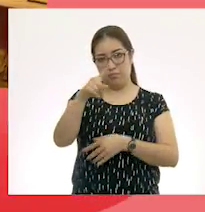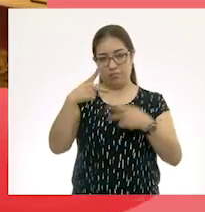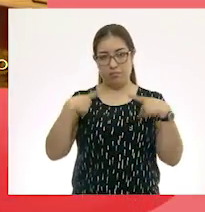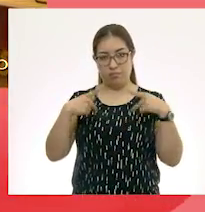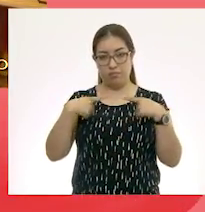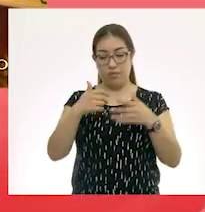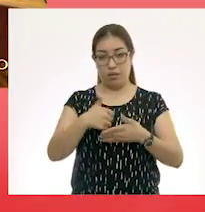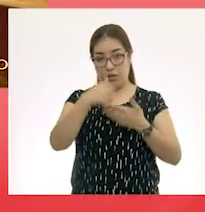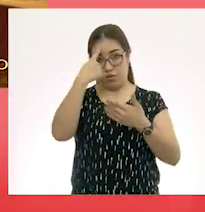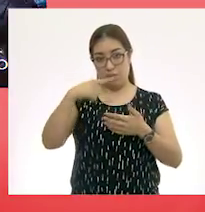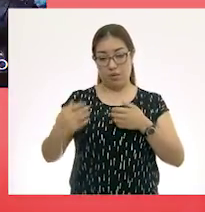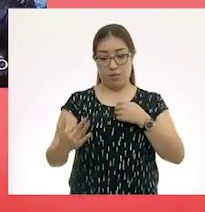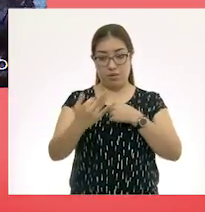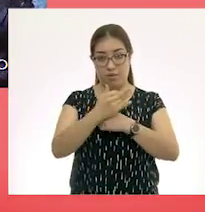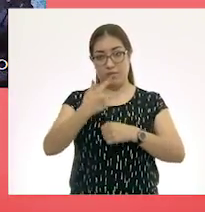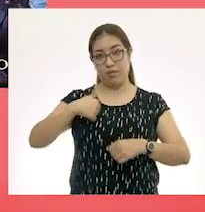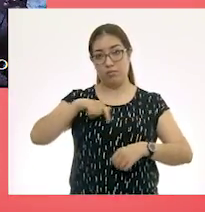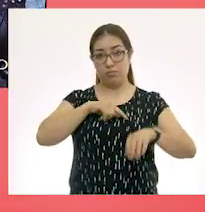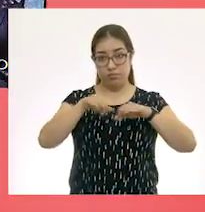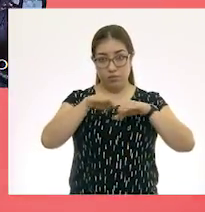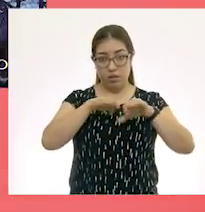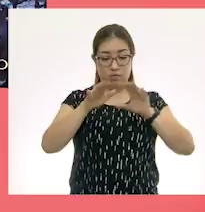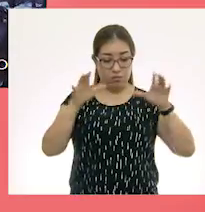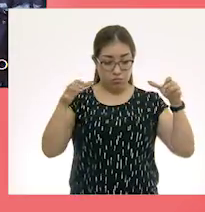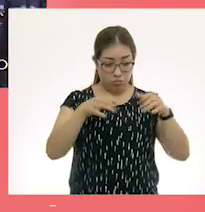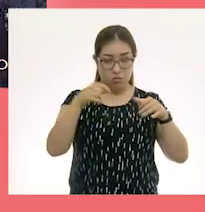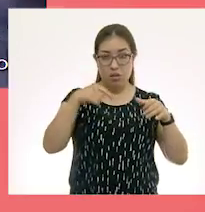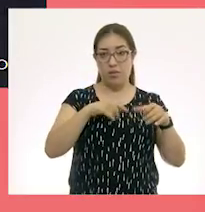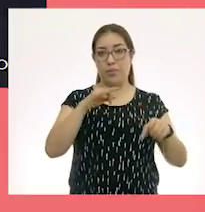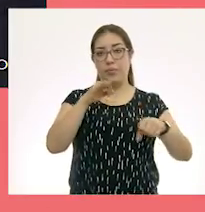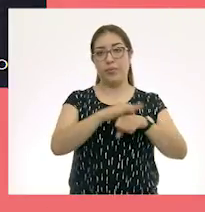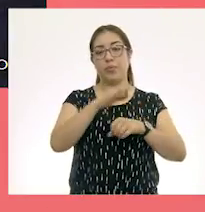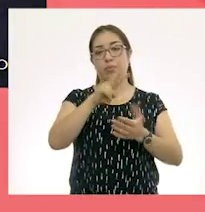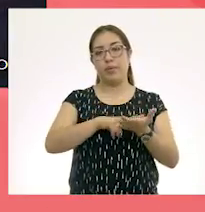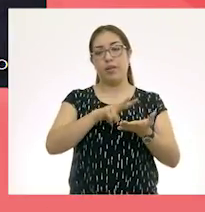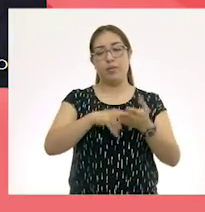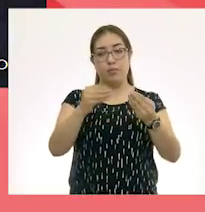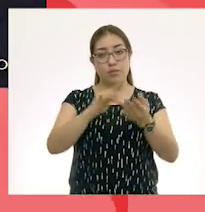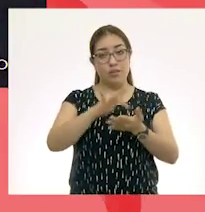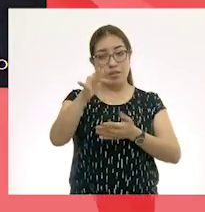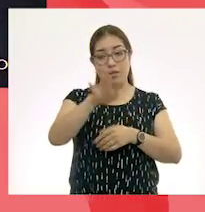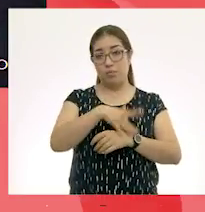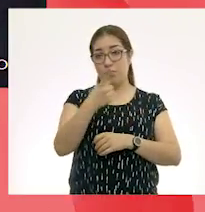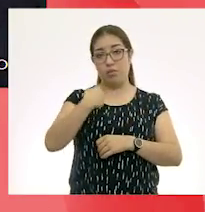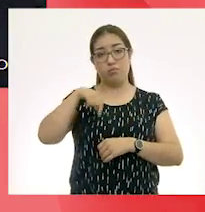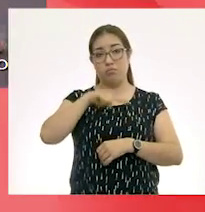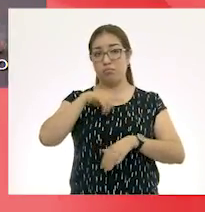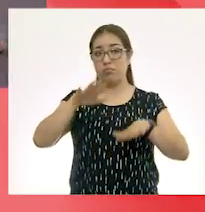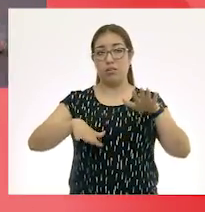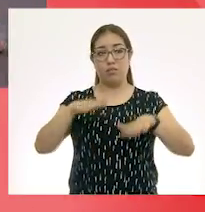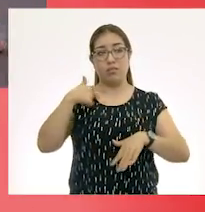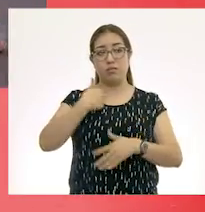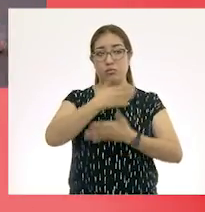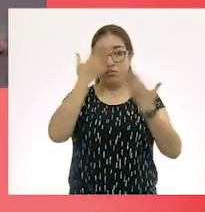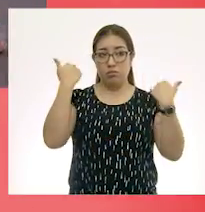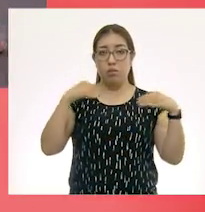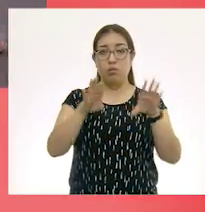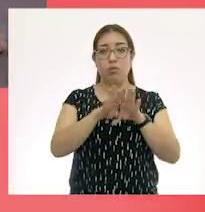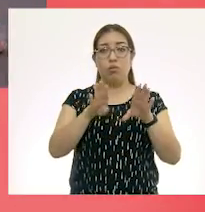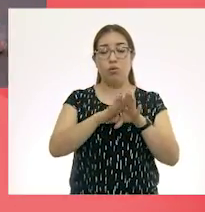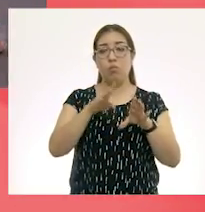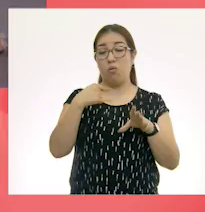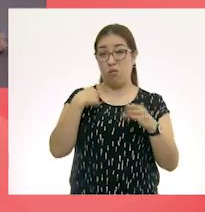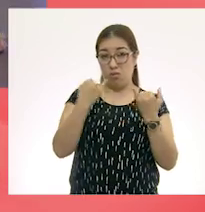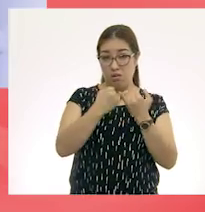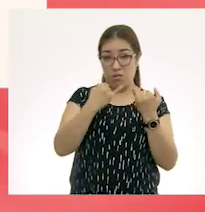ya trámite bihoki ya vos con tiempo si oye para pendegui no ya doncho